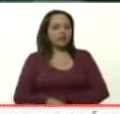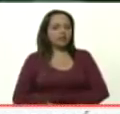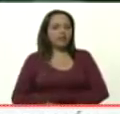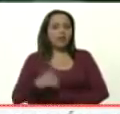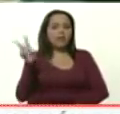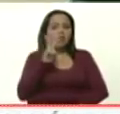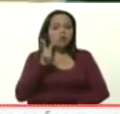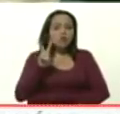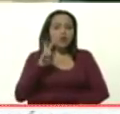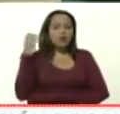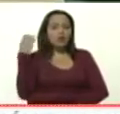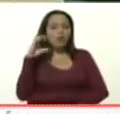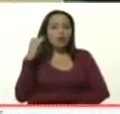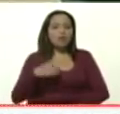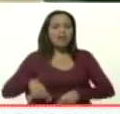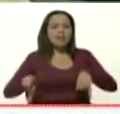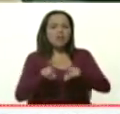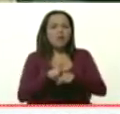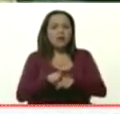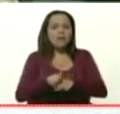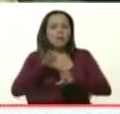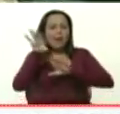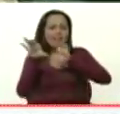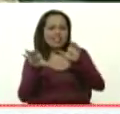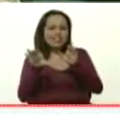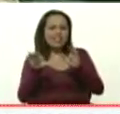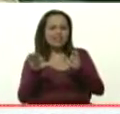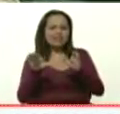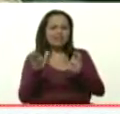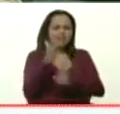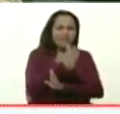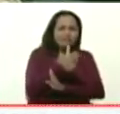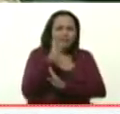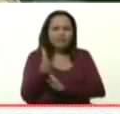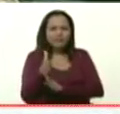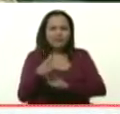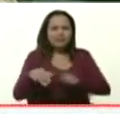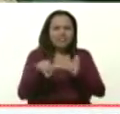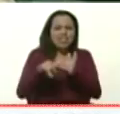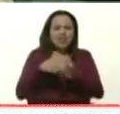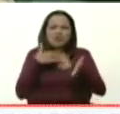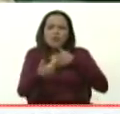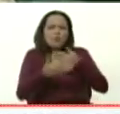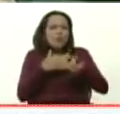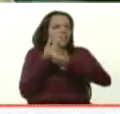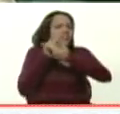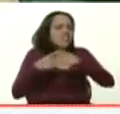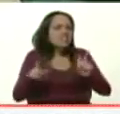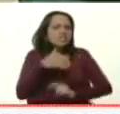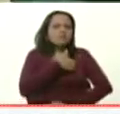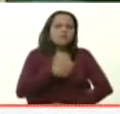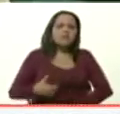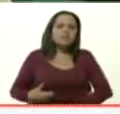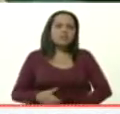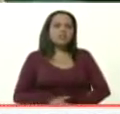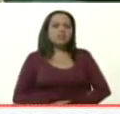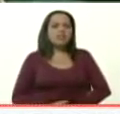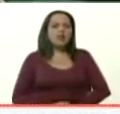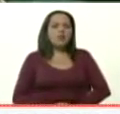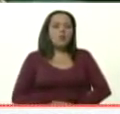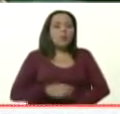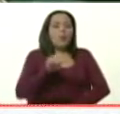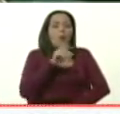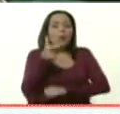Venezuela y Colombia somos países vecinos. Y no importa las diferencias que tengamos los presidentes o los